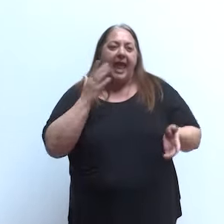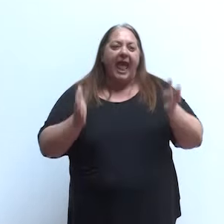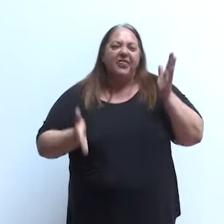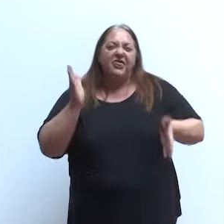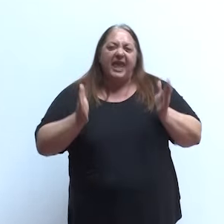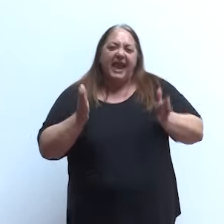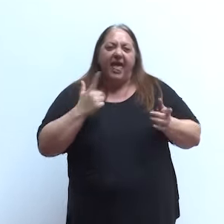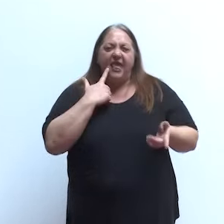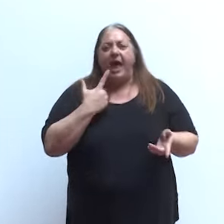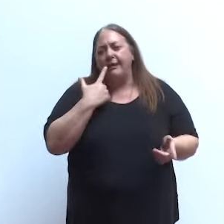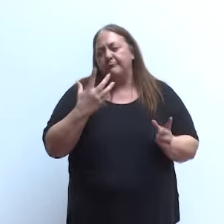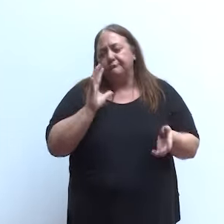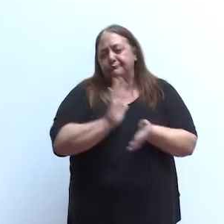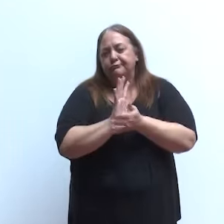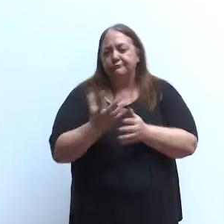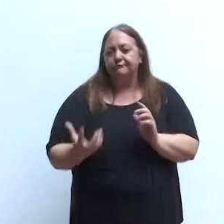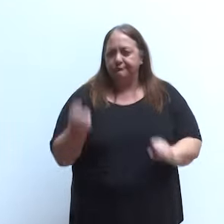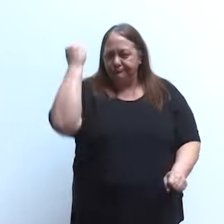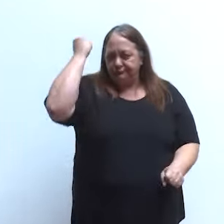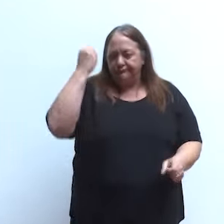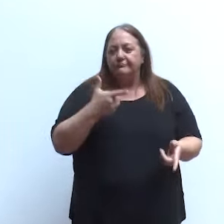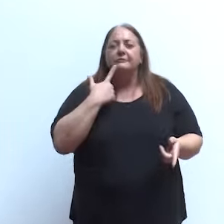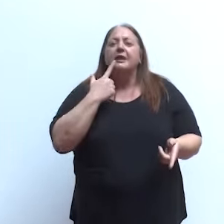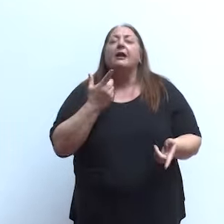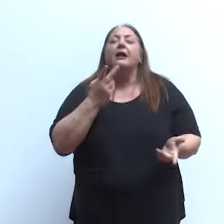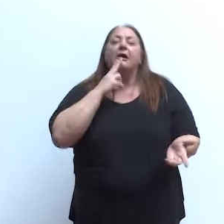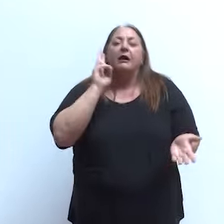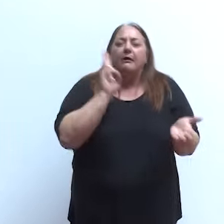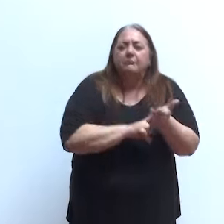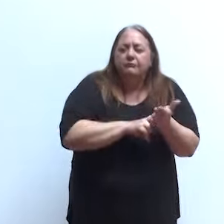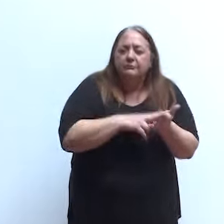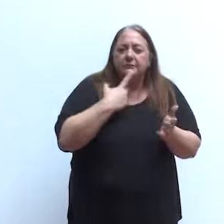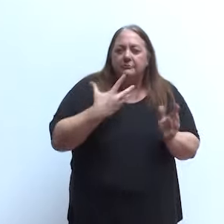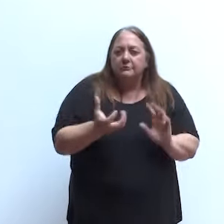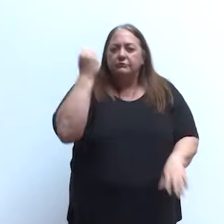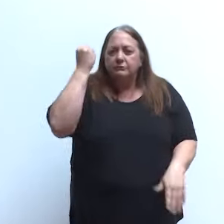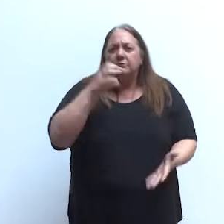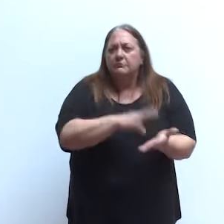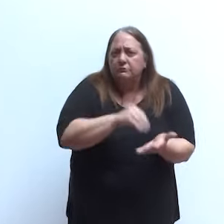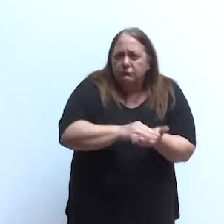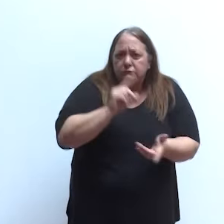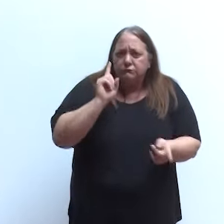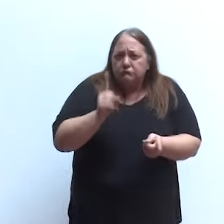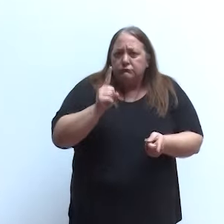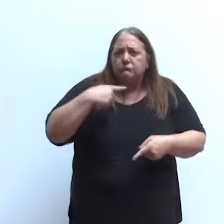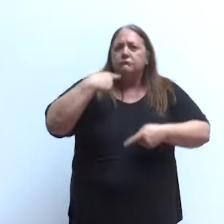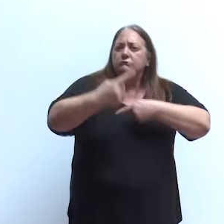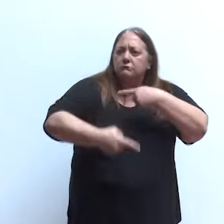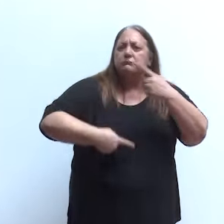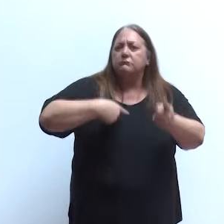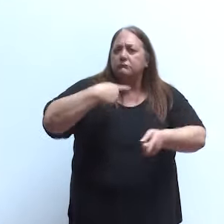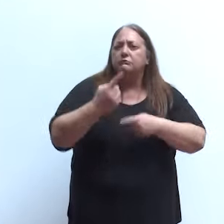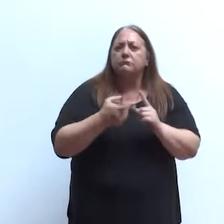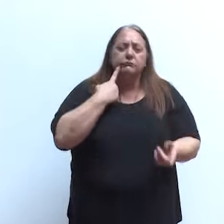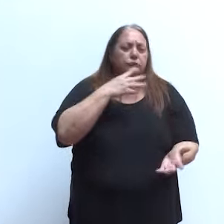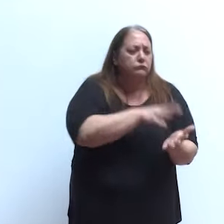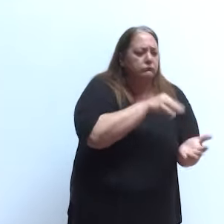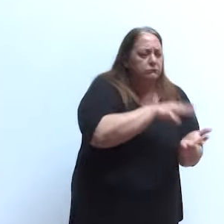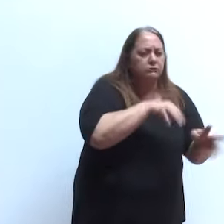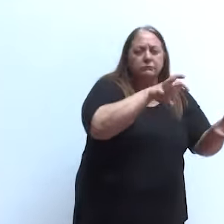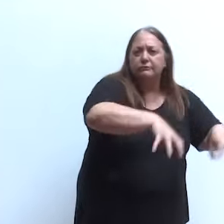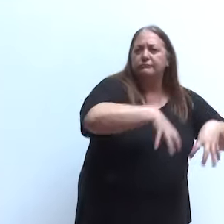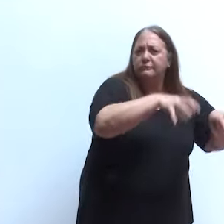sistema tributario regresivo la tierra continuó concentrándose alrededor del agronegocio el monocultivo no